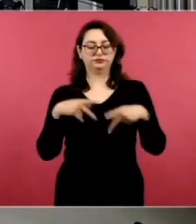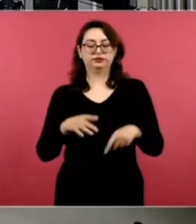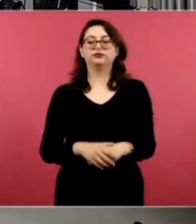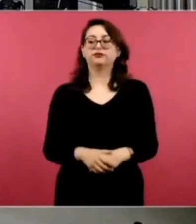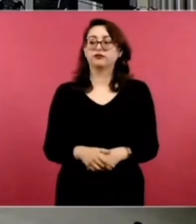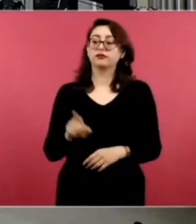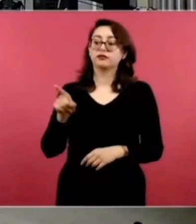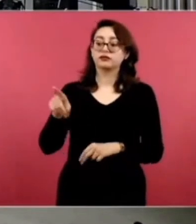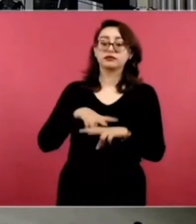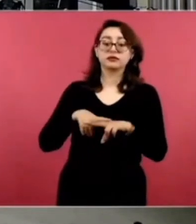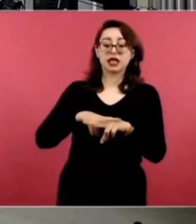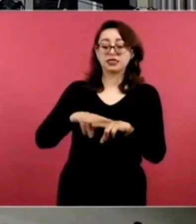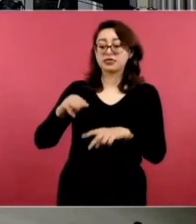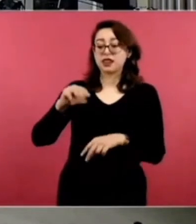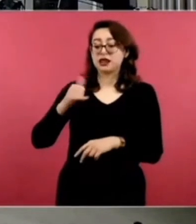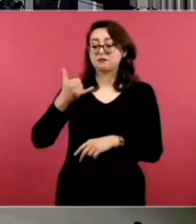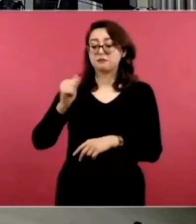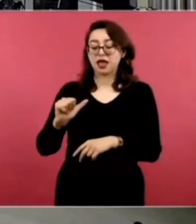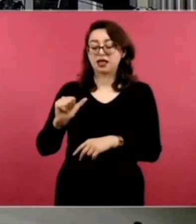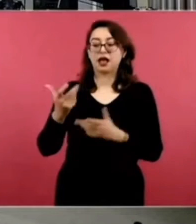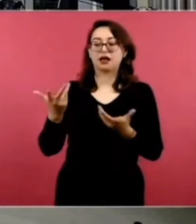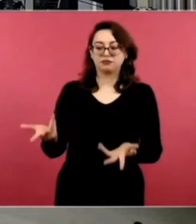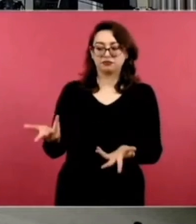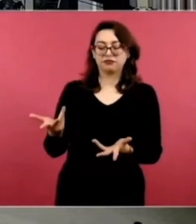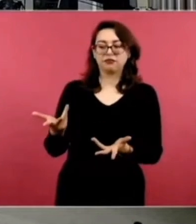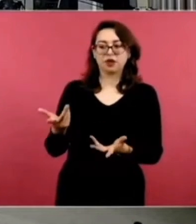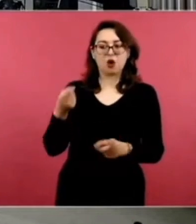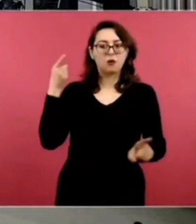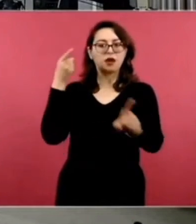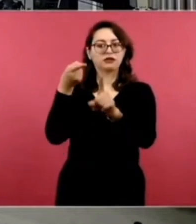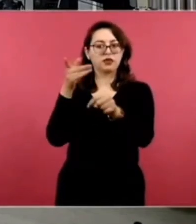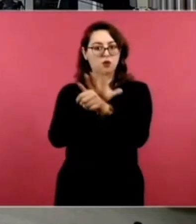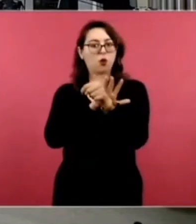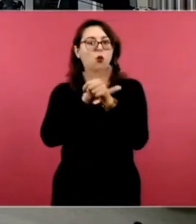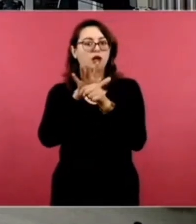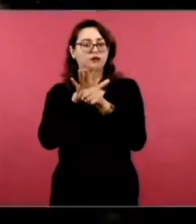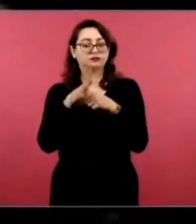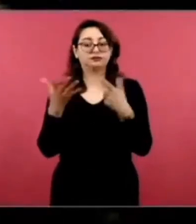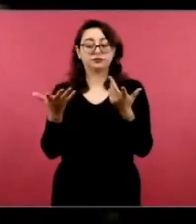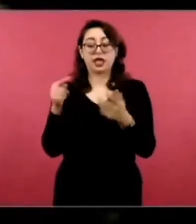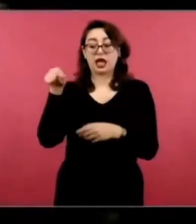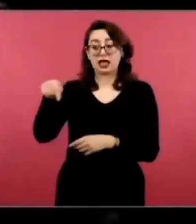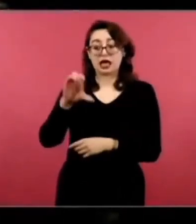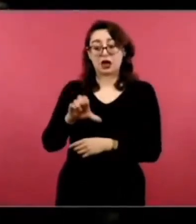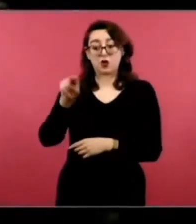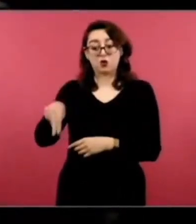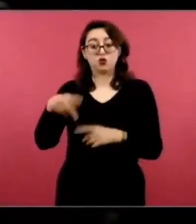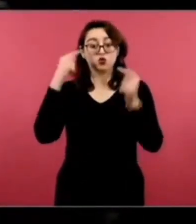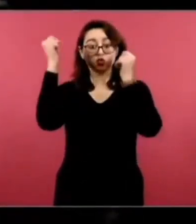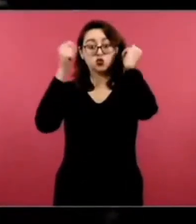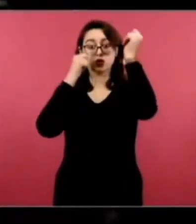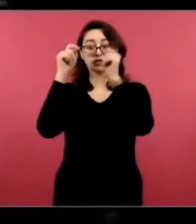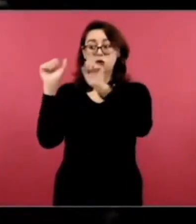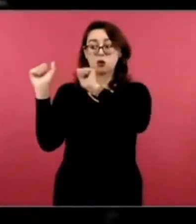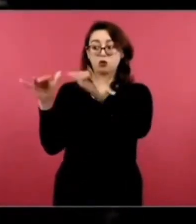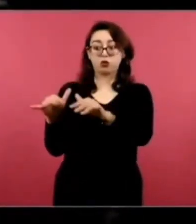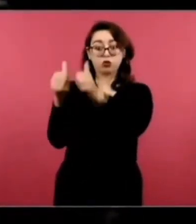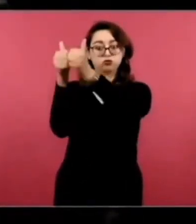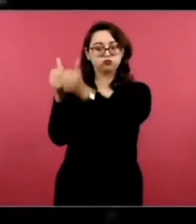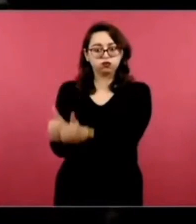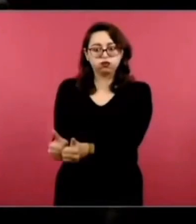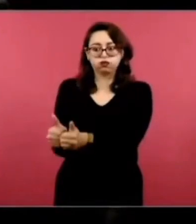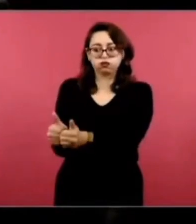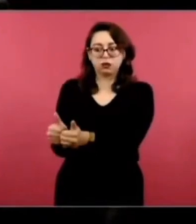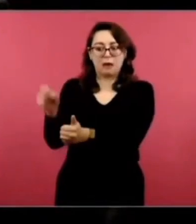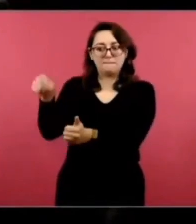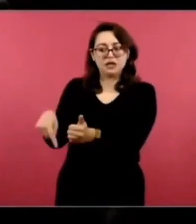es redistribuir la riqueza que llega del turismo y que no se quede solo en unas grandes empresas, según nos ha dicho. Con este motivo, en